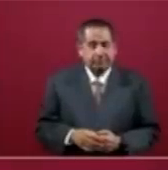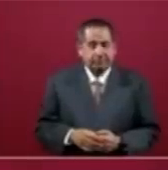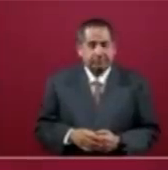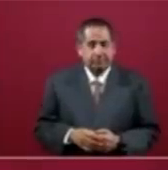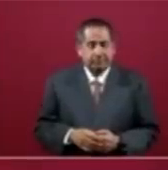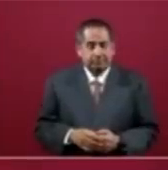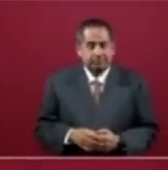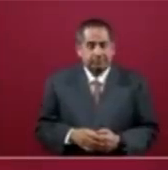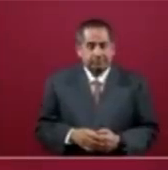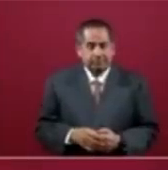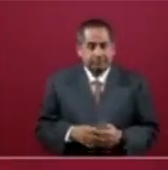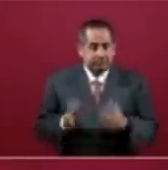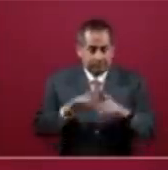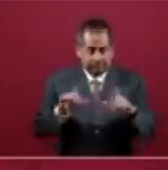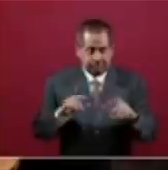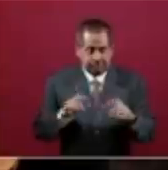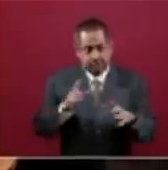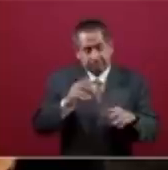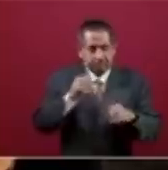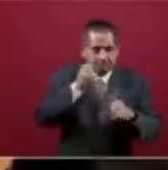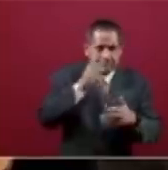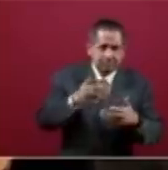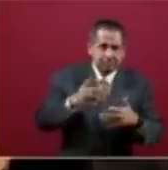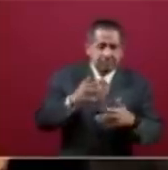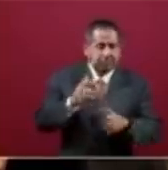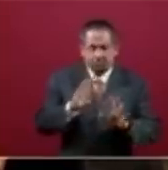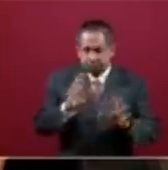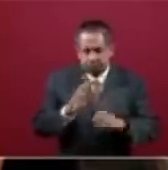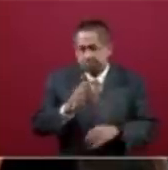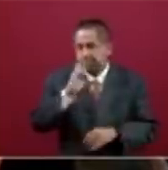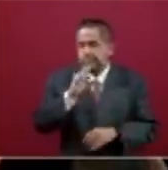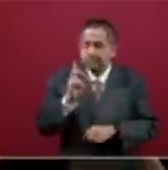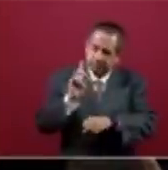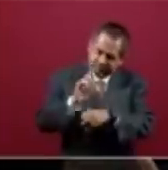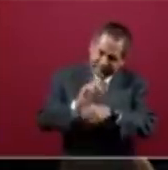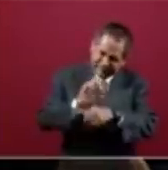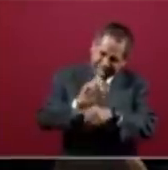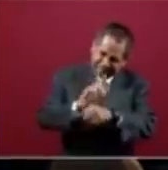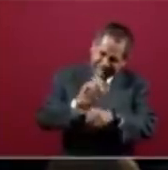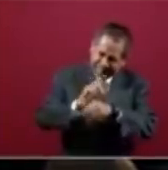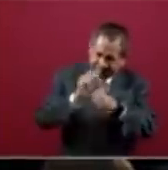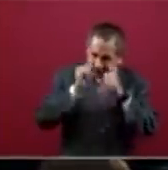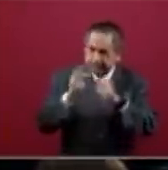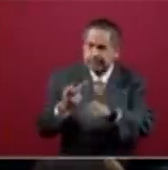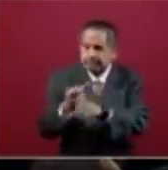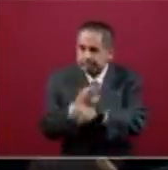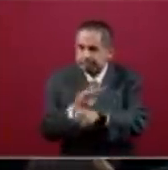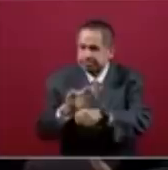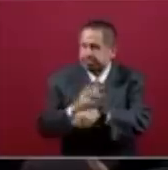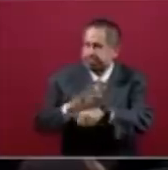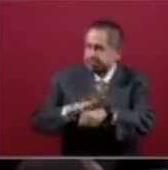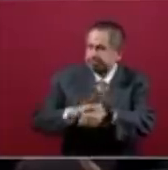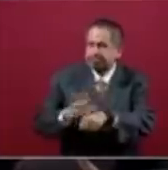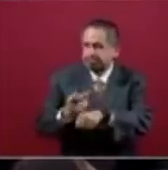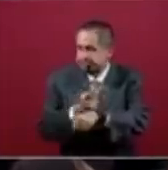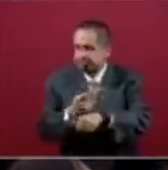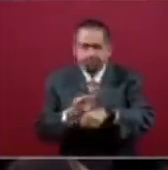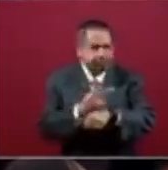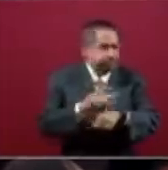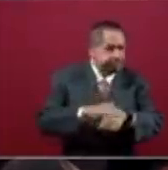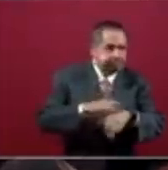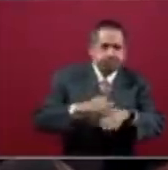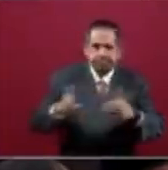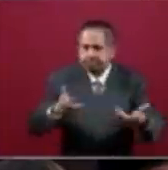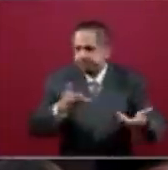Si se atiende todos los días, si hay perseverancia y si se trabaja en coordinación, se